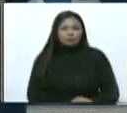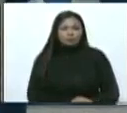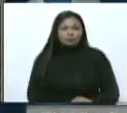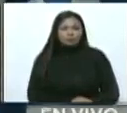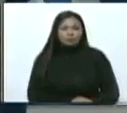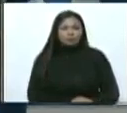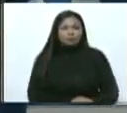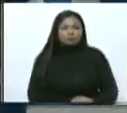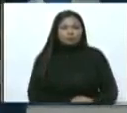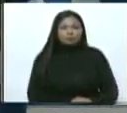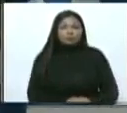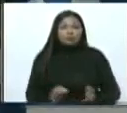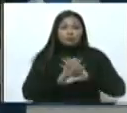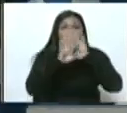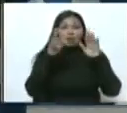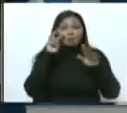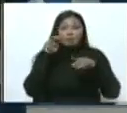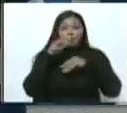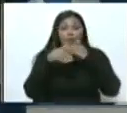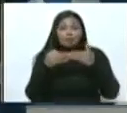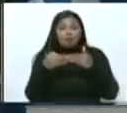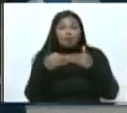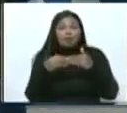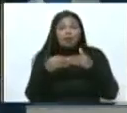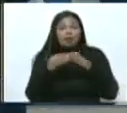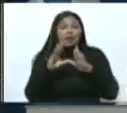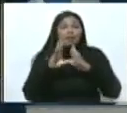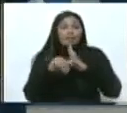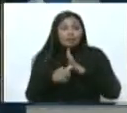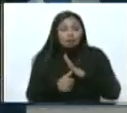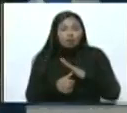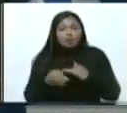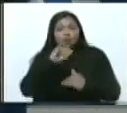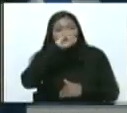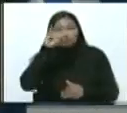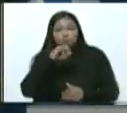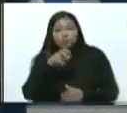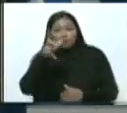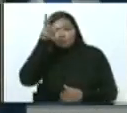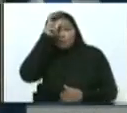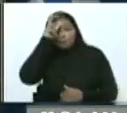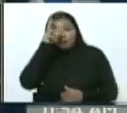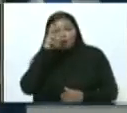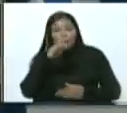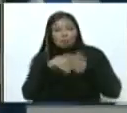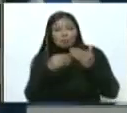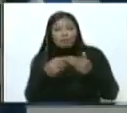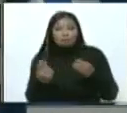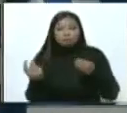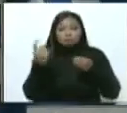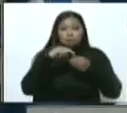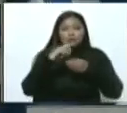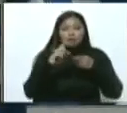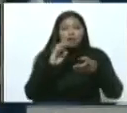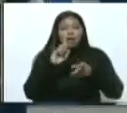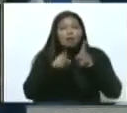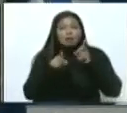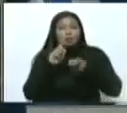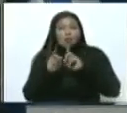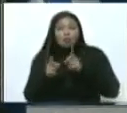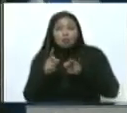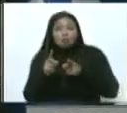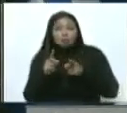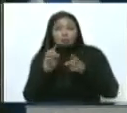Obviamente, en el caso de la droga, Zulia Falcón, Caracas, Oriente, que ha vinculado a algunos muy